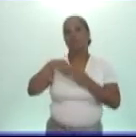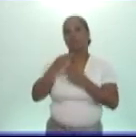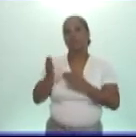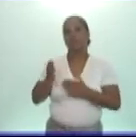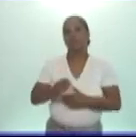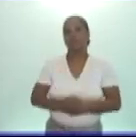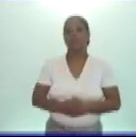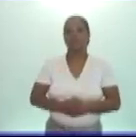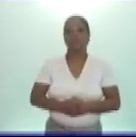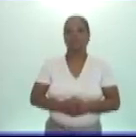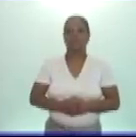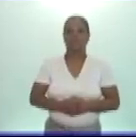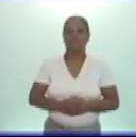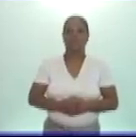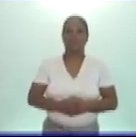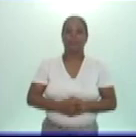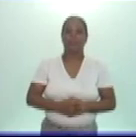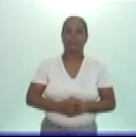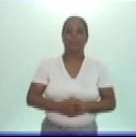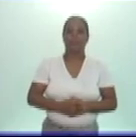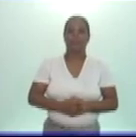6 días.